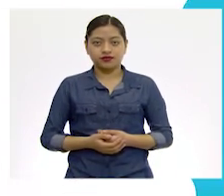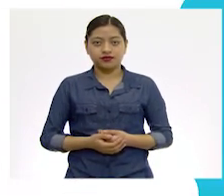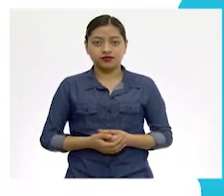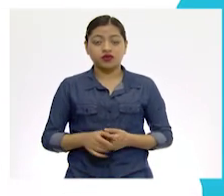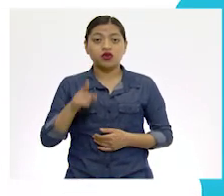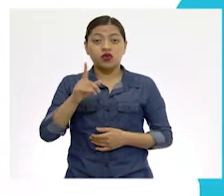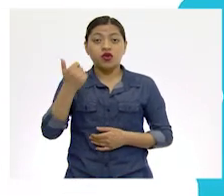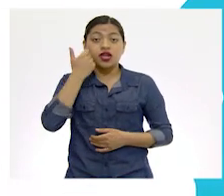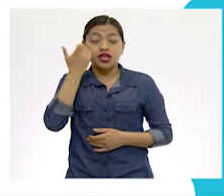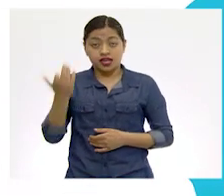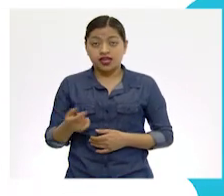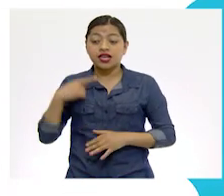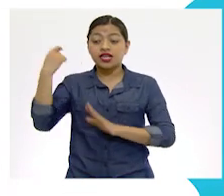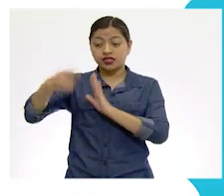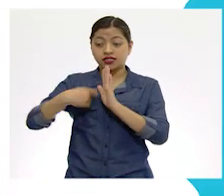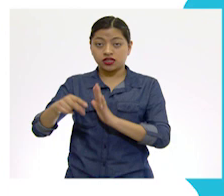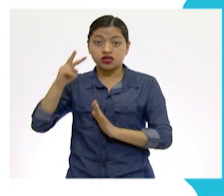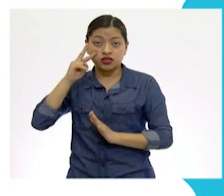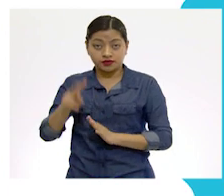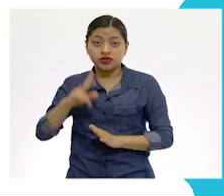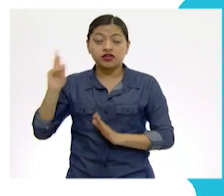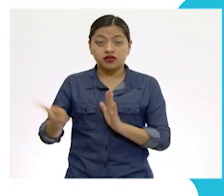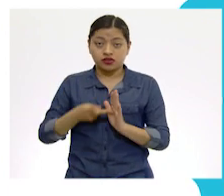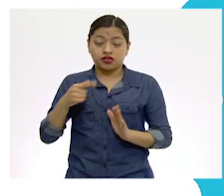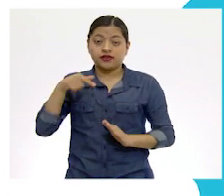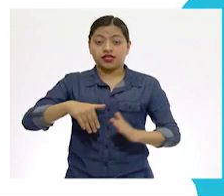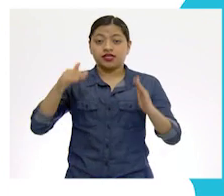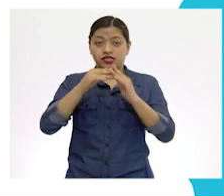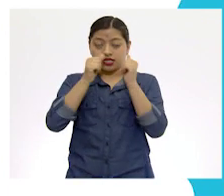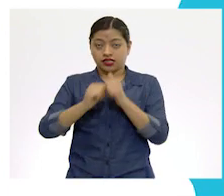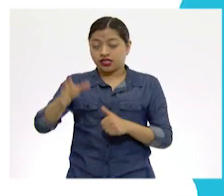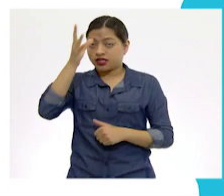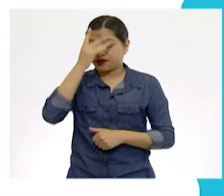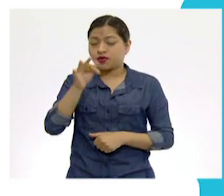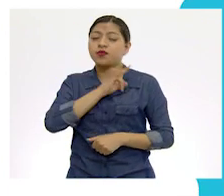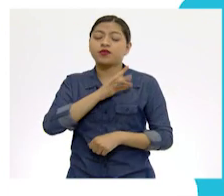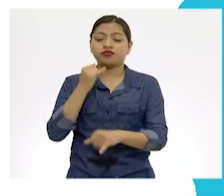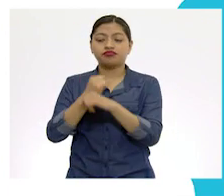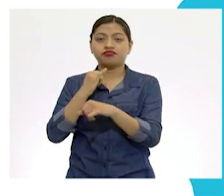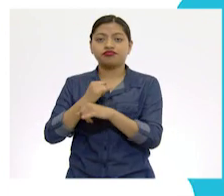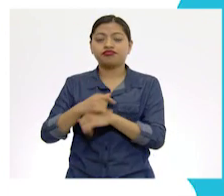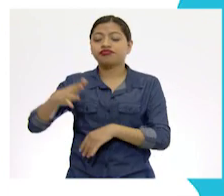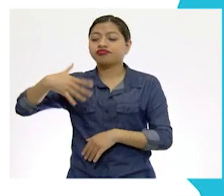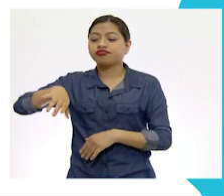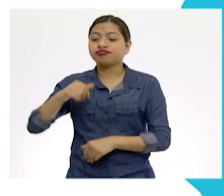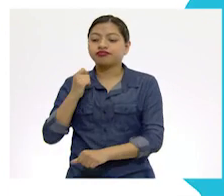Si quieres volver a ver los programas de Aprende en Casa 2, los puedes encontrar en la siguiente liga,